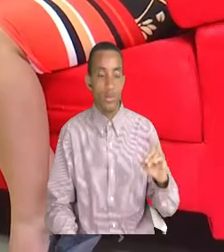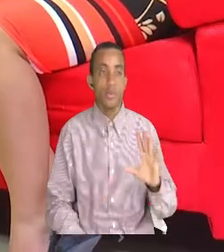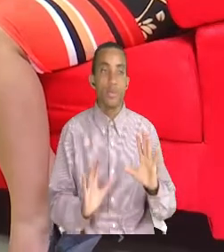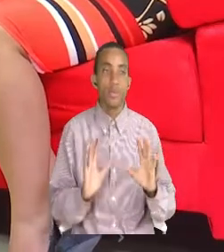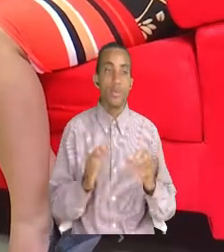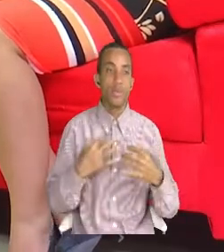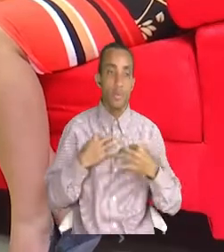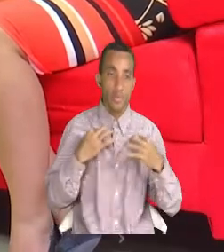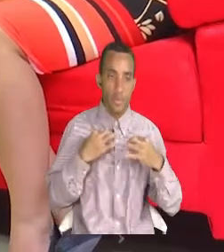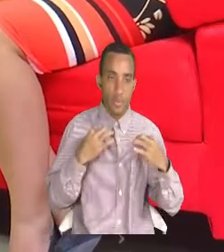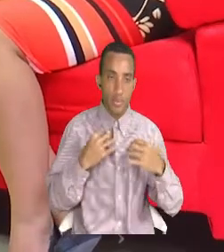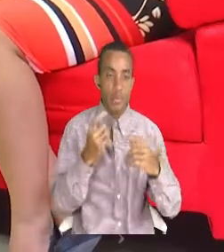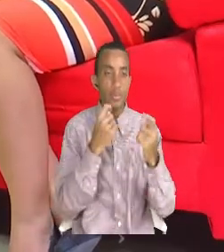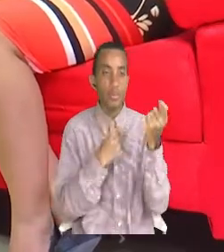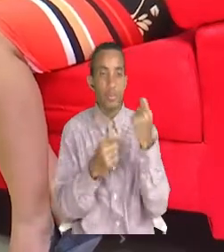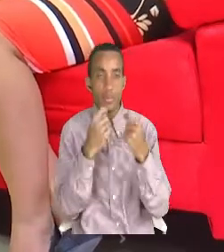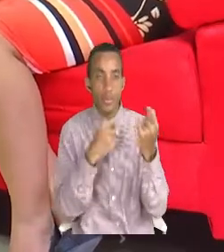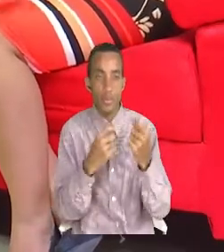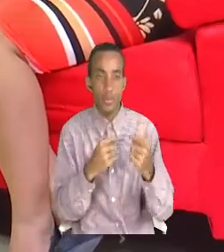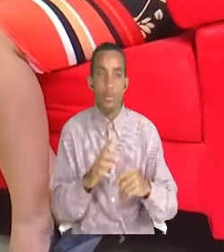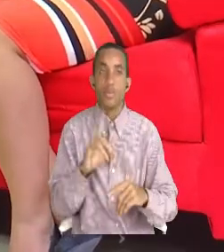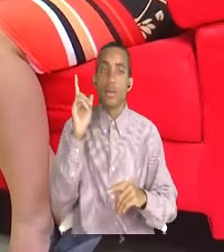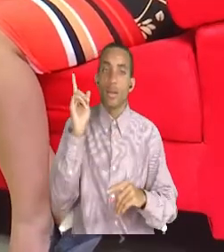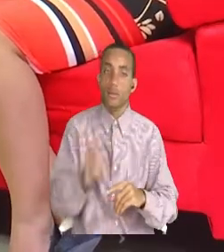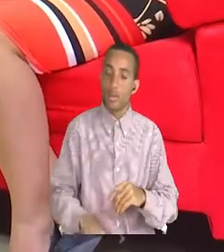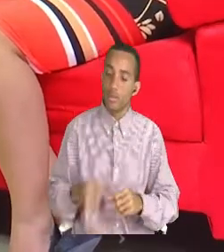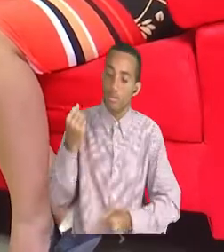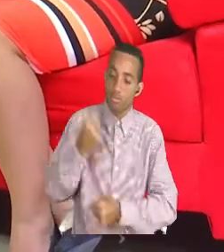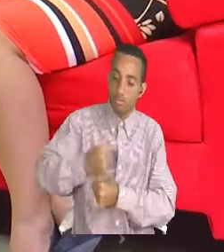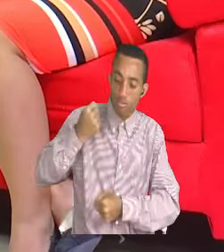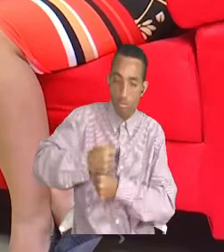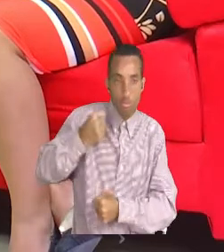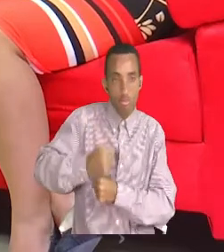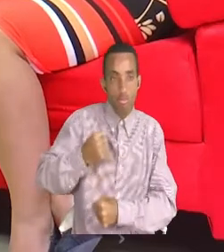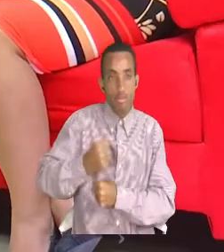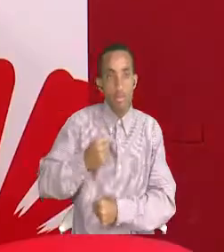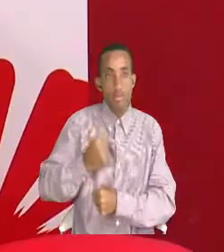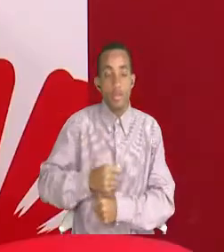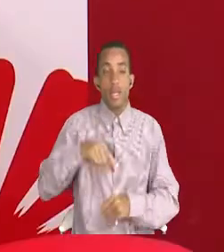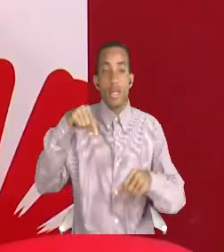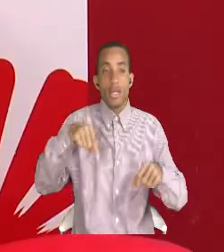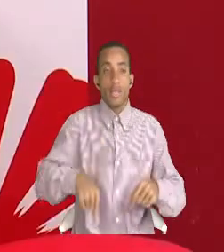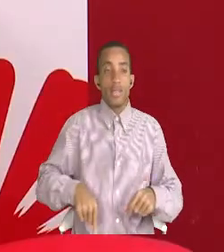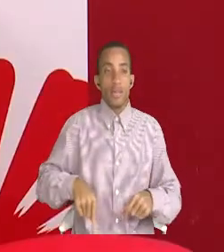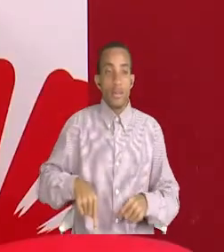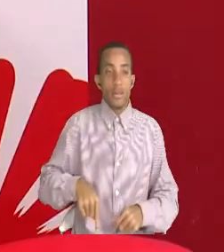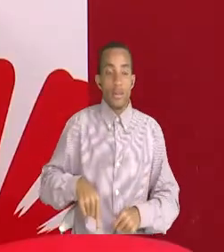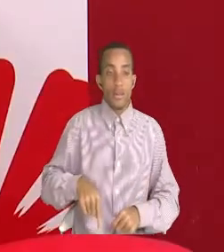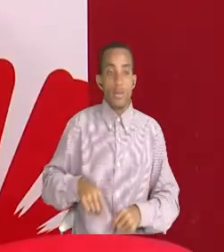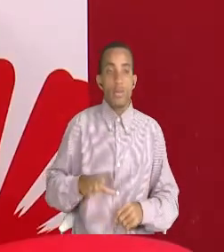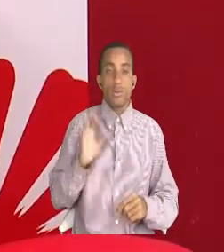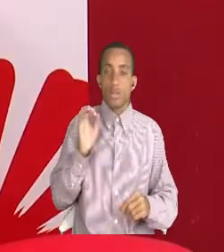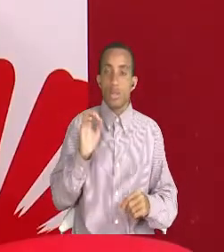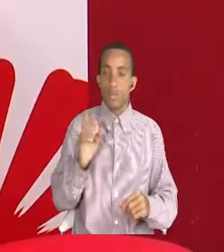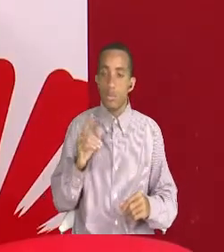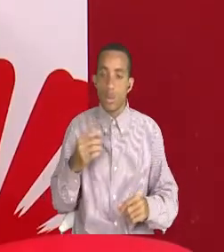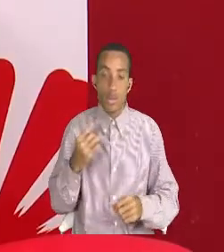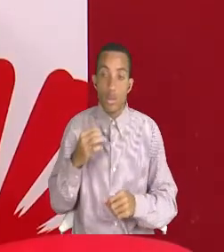a toda Barranca Bermeja, y porque sus empleados siempre han sido aquí de la ciudad y siempre han generado la mano de